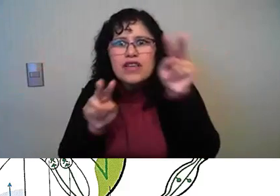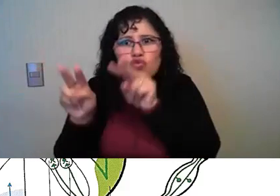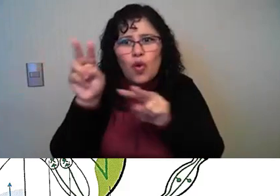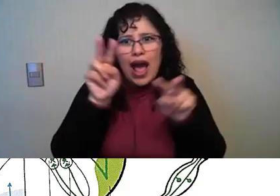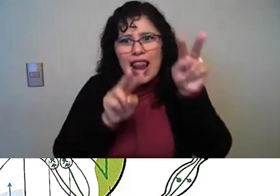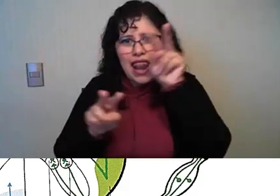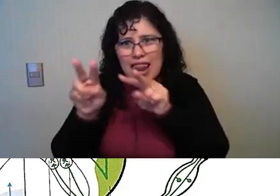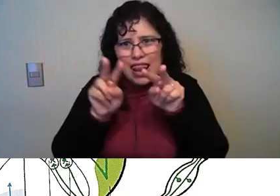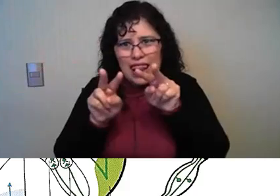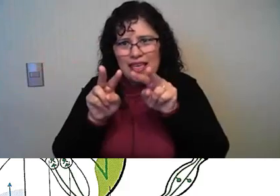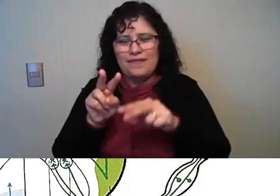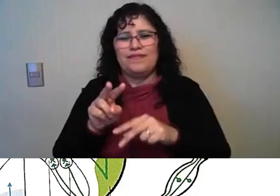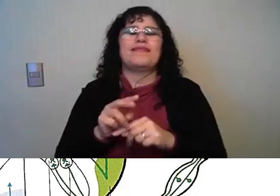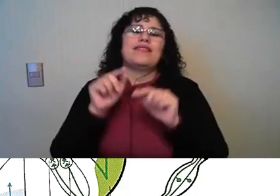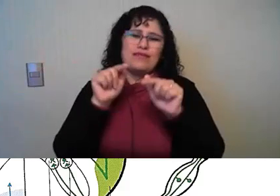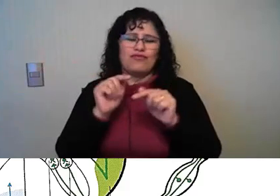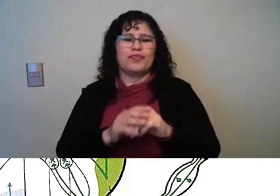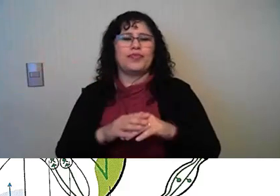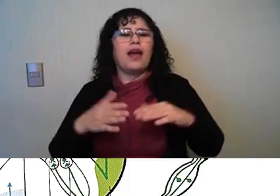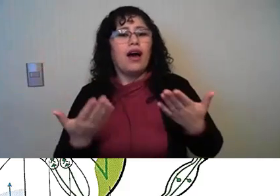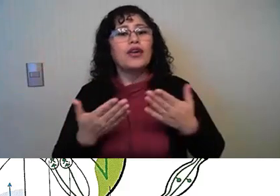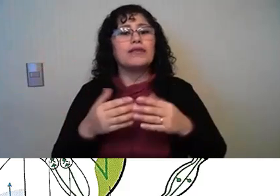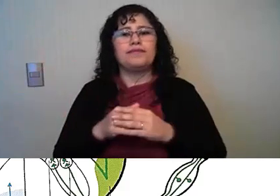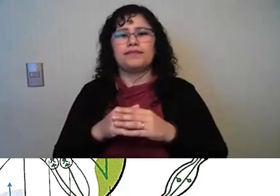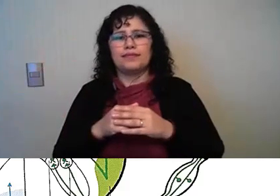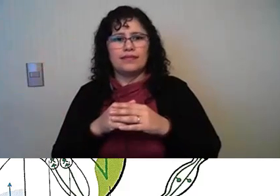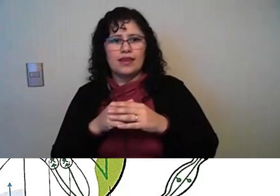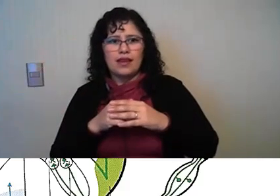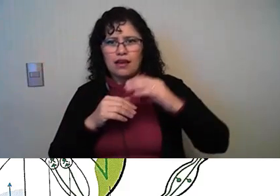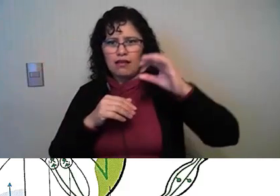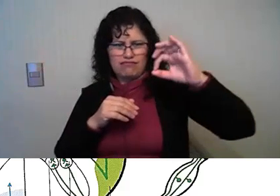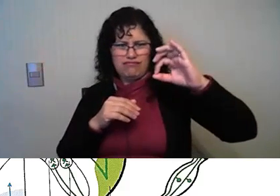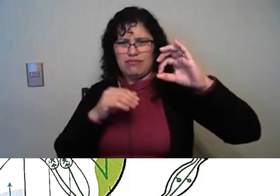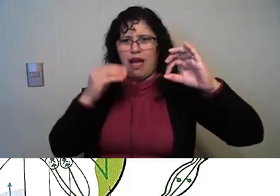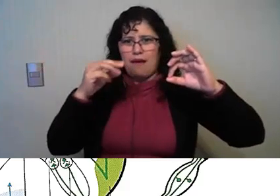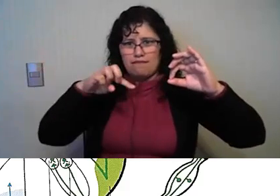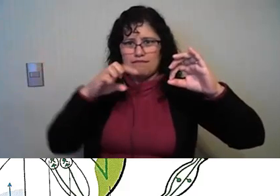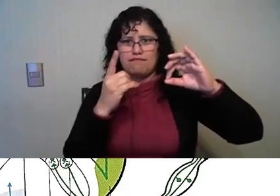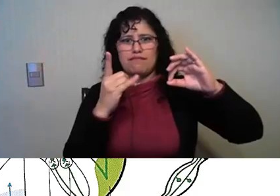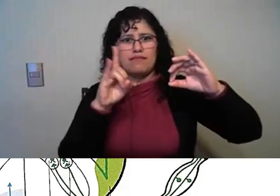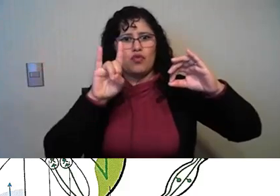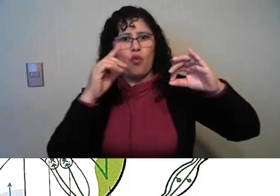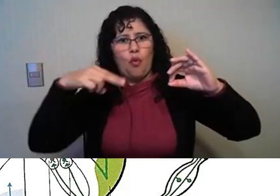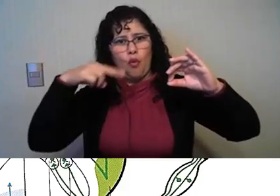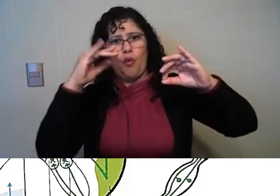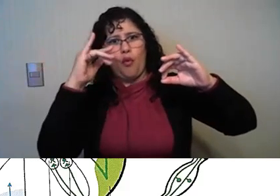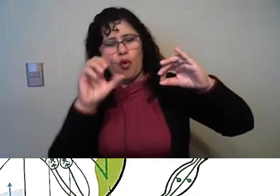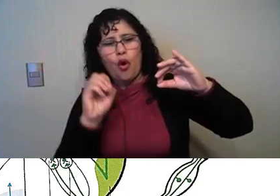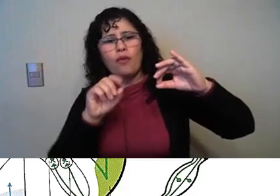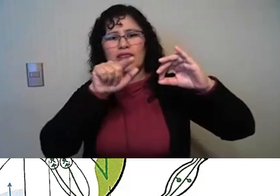Entonces tenemos los pedúnculos cerebelosos que nos van a conectar este tronco cefálico con lo que está atrás de esto, y es el